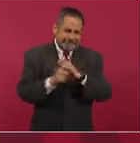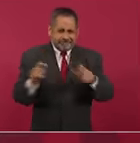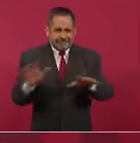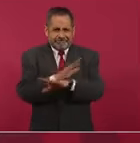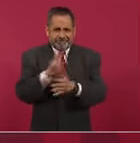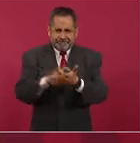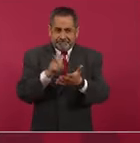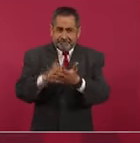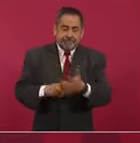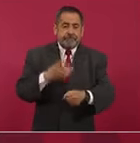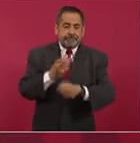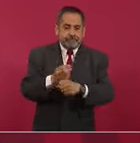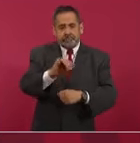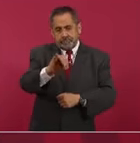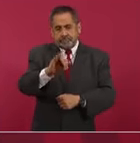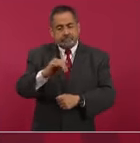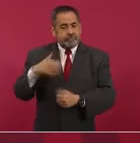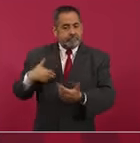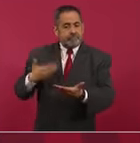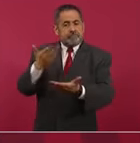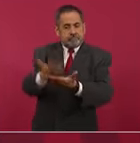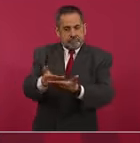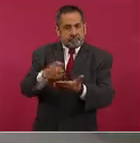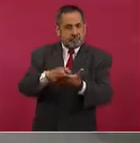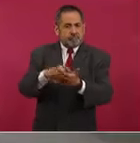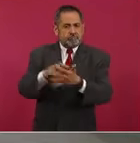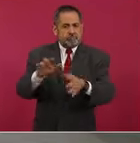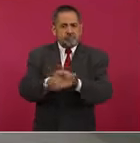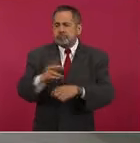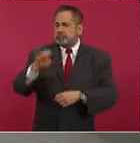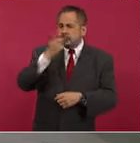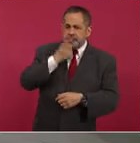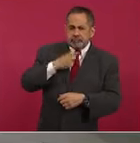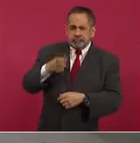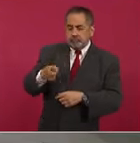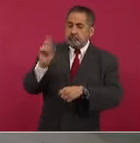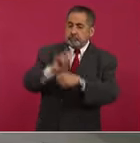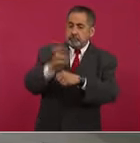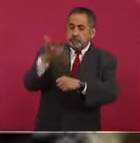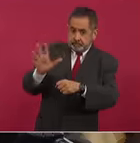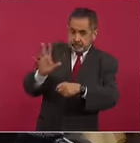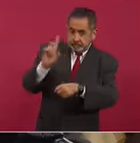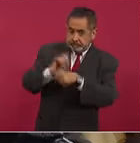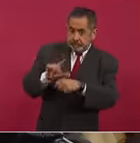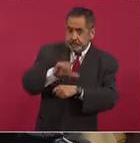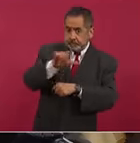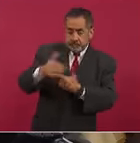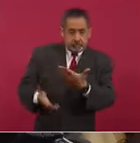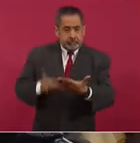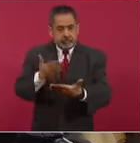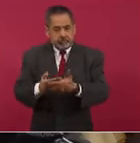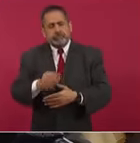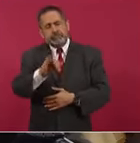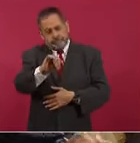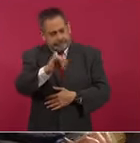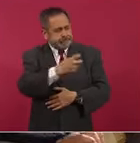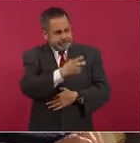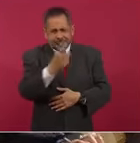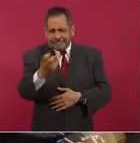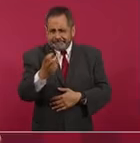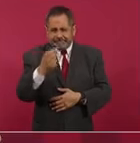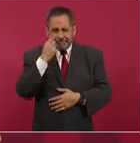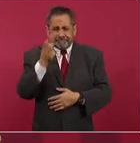Ya vamos a hacer la propuesta. Había comentado que después de la revocación de mandato sí, le iba a mandar. Sí, pasando. Pasando